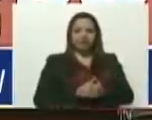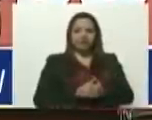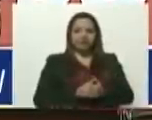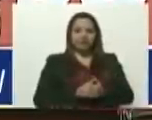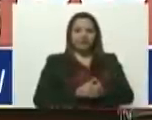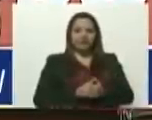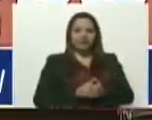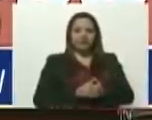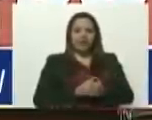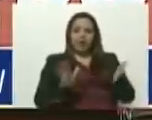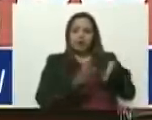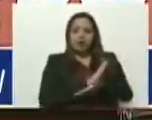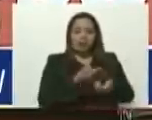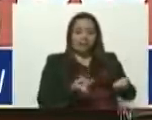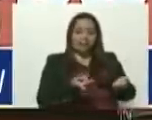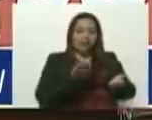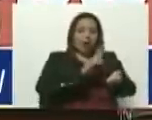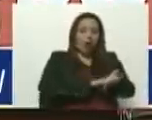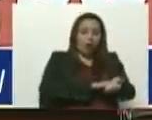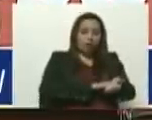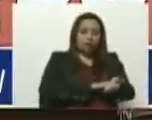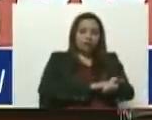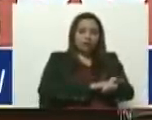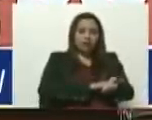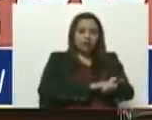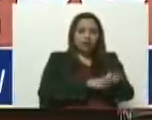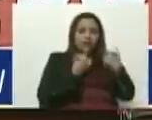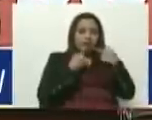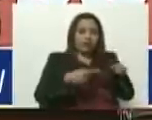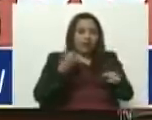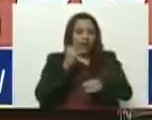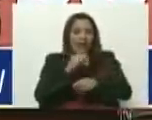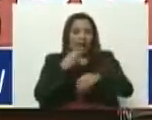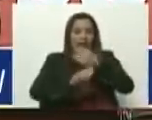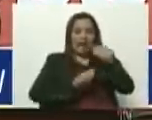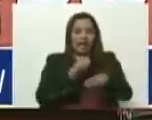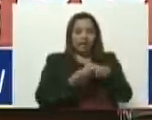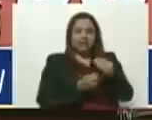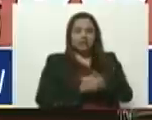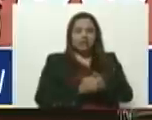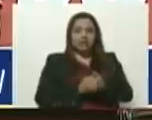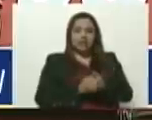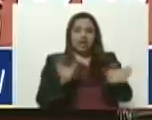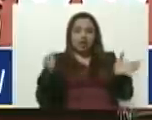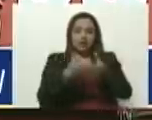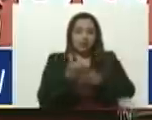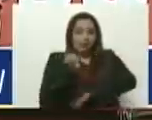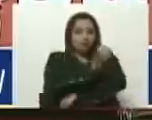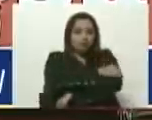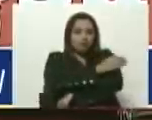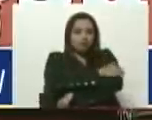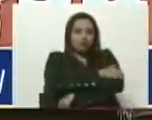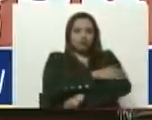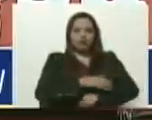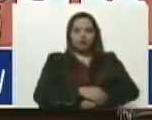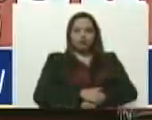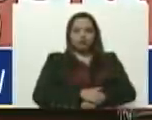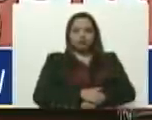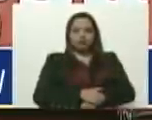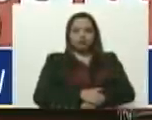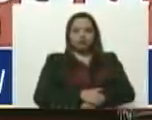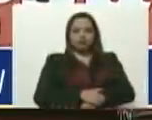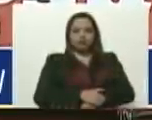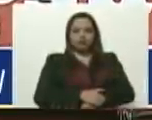grandes derrotas que se les ha propinado a la derecha y